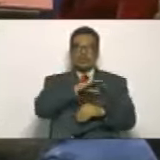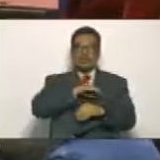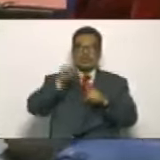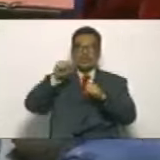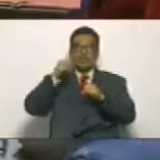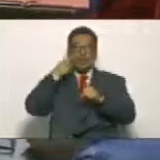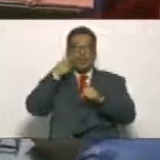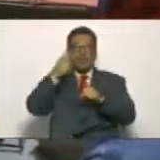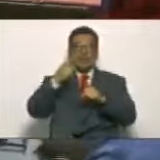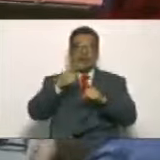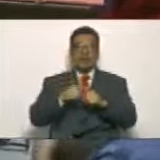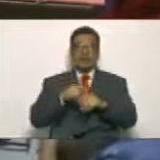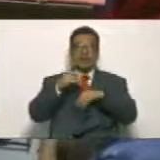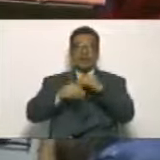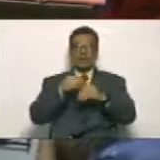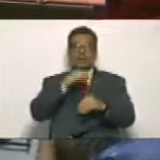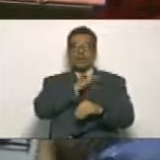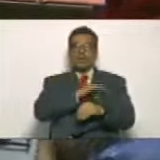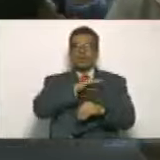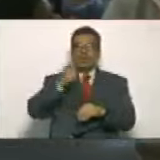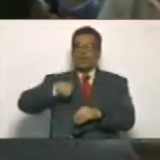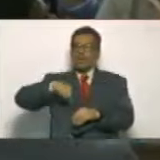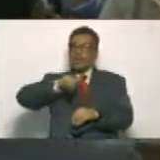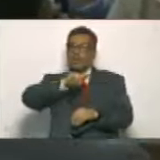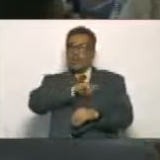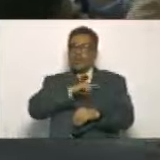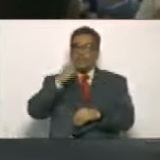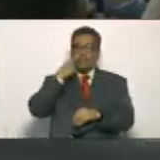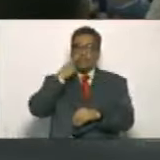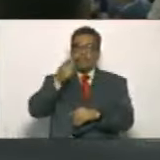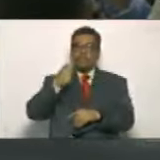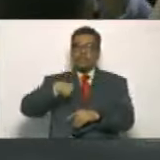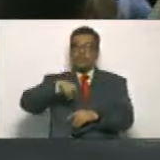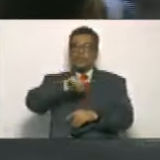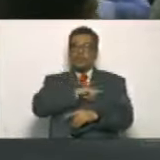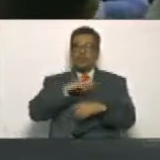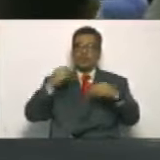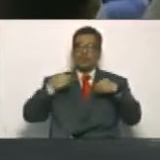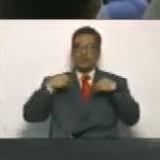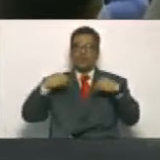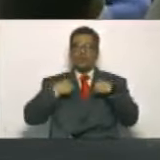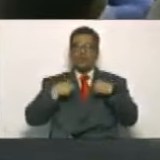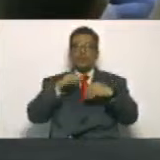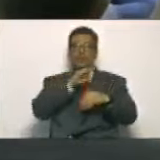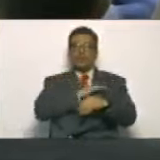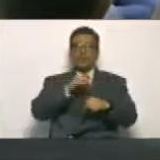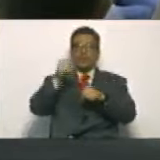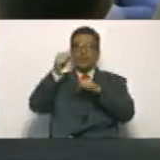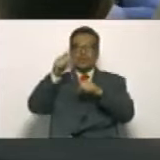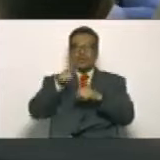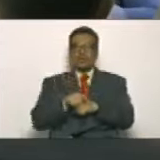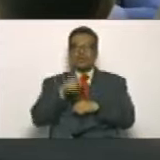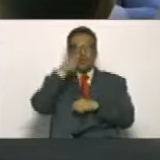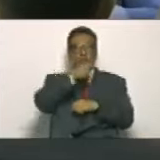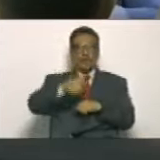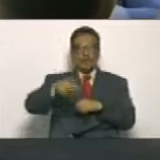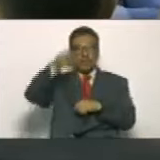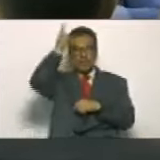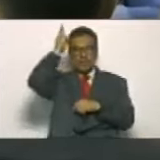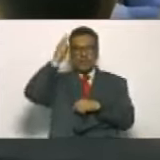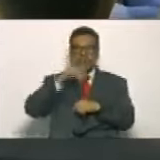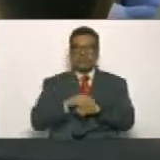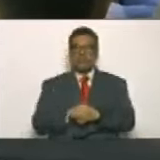cuando leo lo que es el socialismo, nosotros vemos que nosotros vivíamos en socialismo, los pueblos